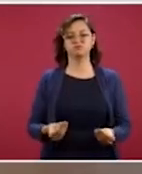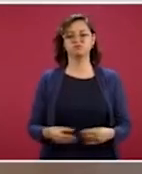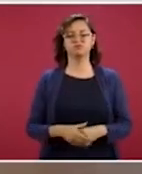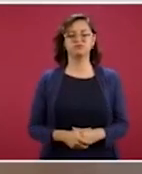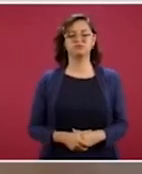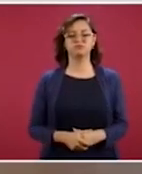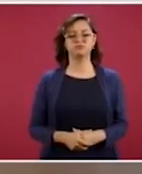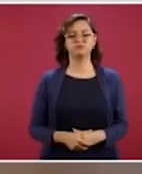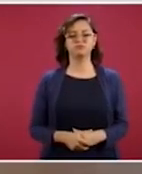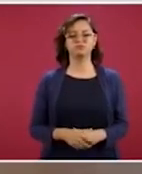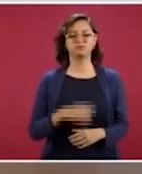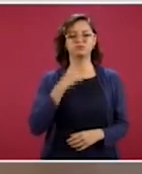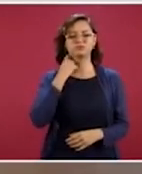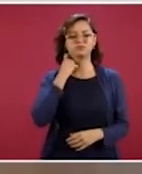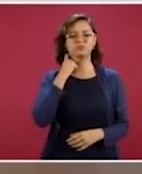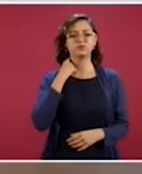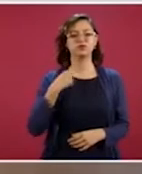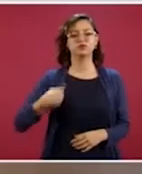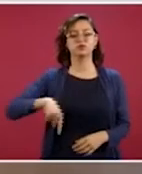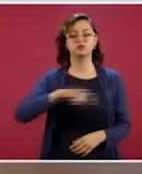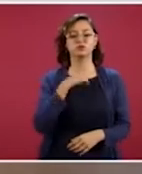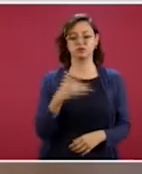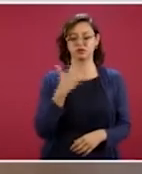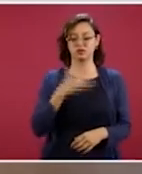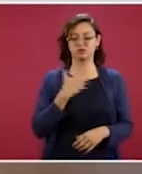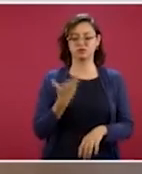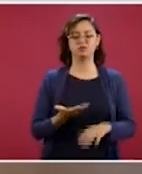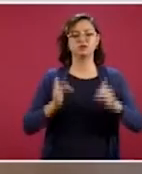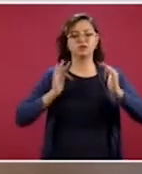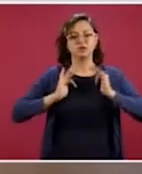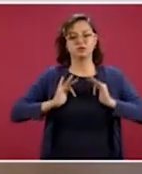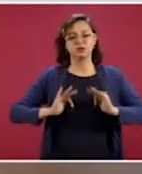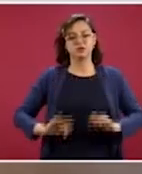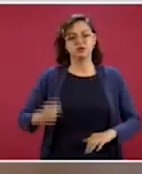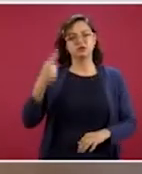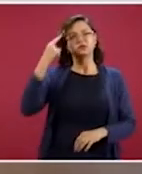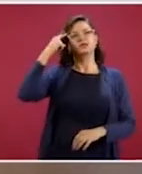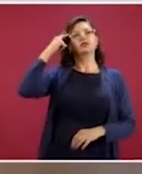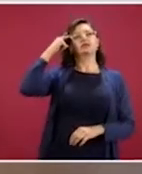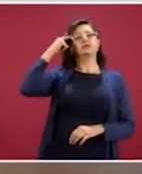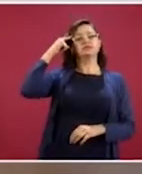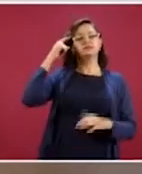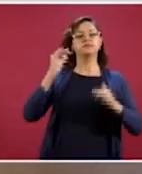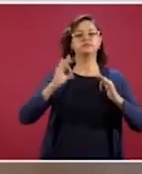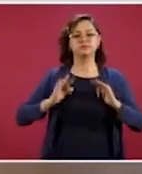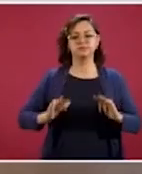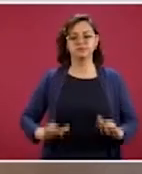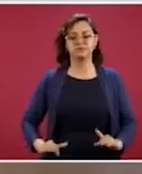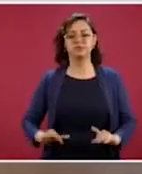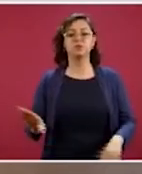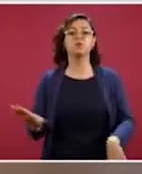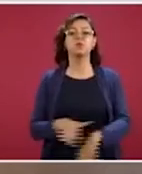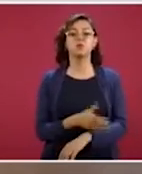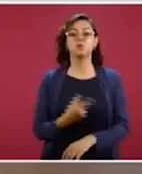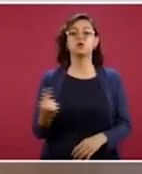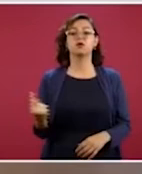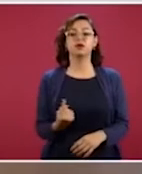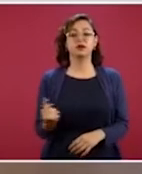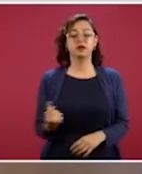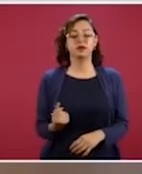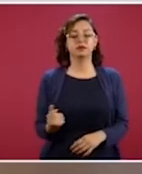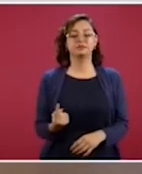Estamos muy tranquilos con nuestra conciencia porque